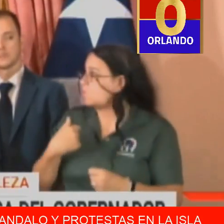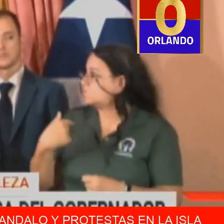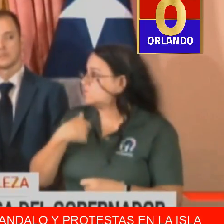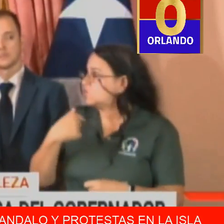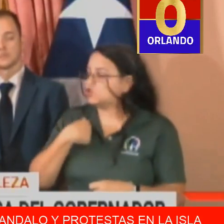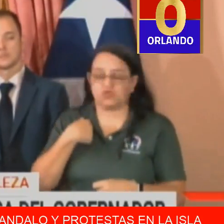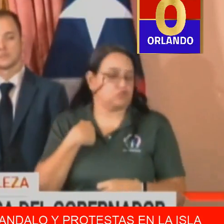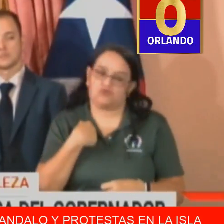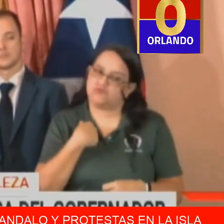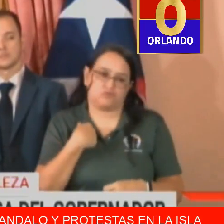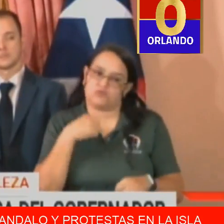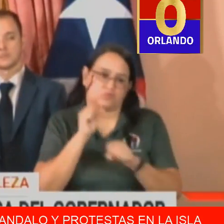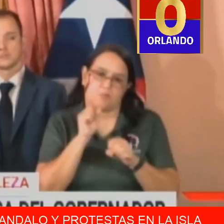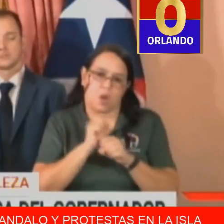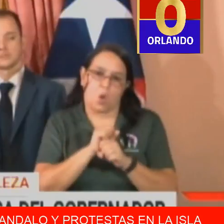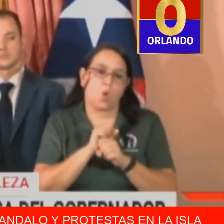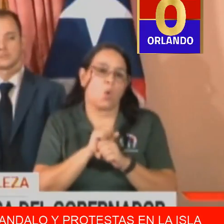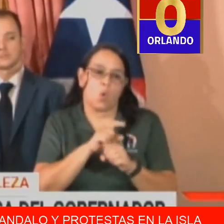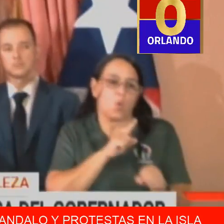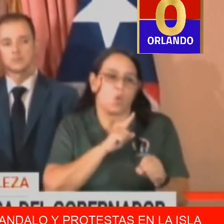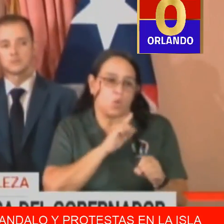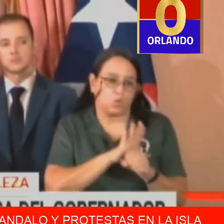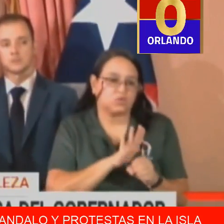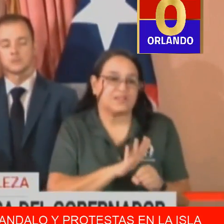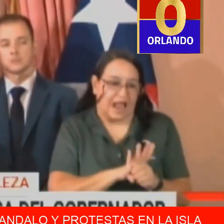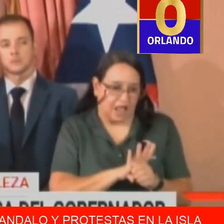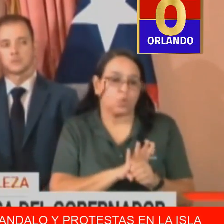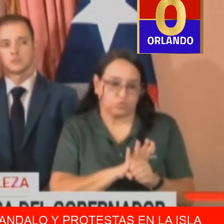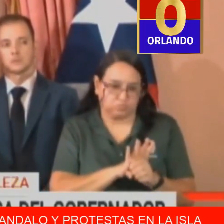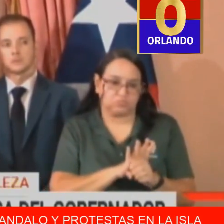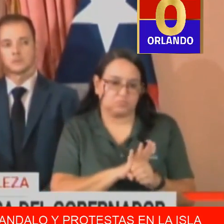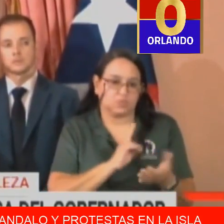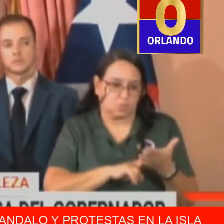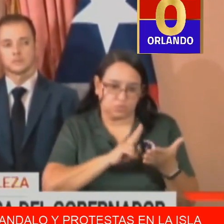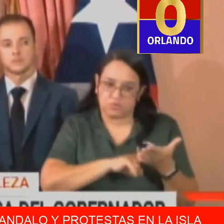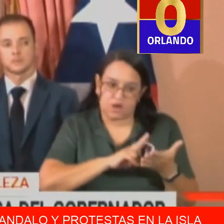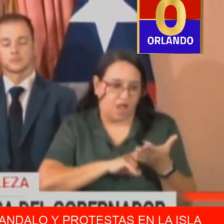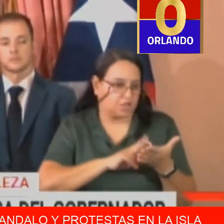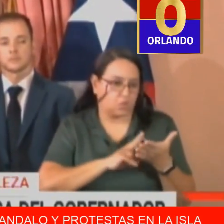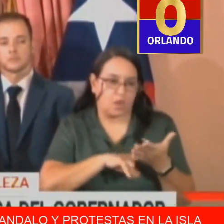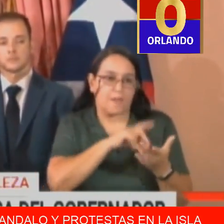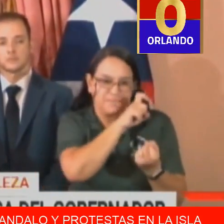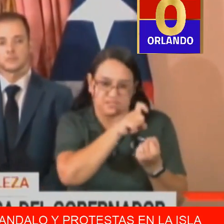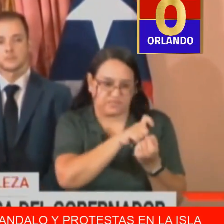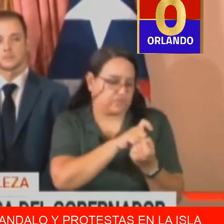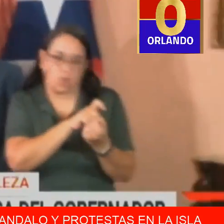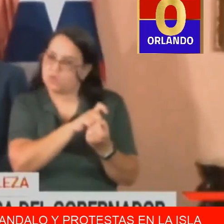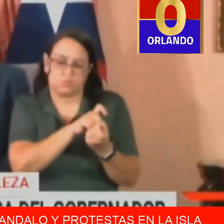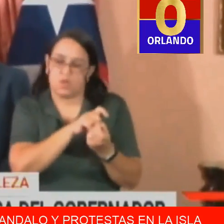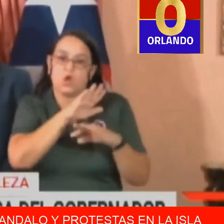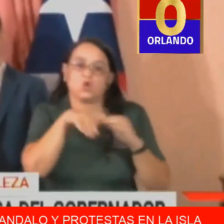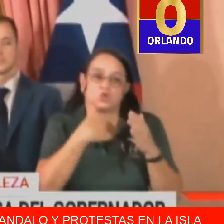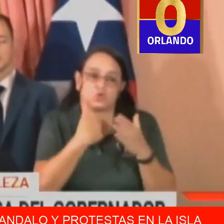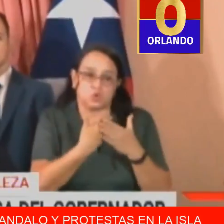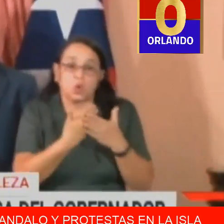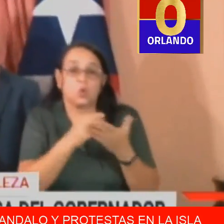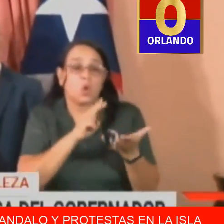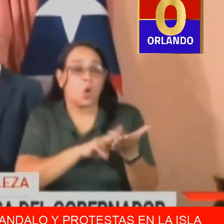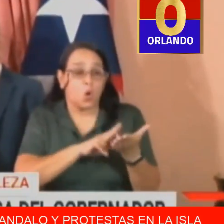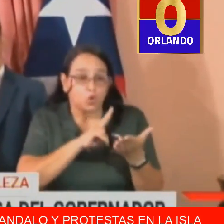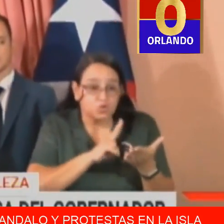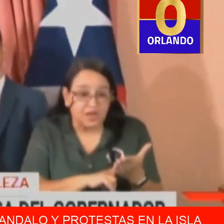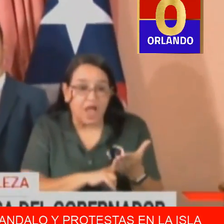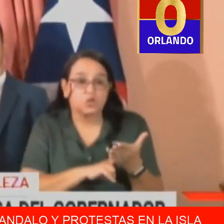con contrataciones en específico. Yo trabajo con la política pública del gobierno, ¿verdad? Todos los contratos tienen su